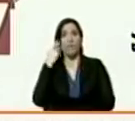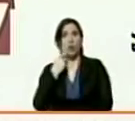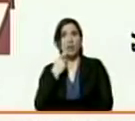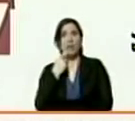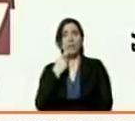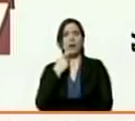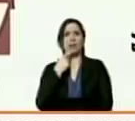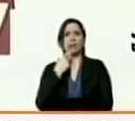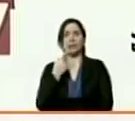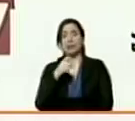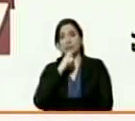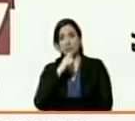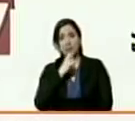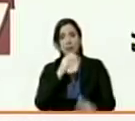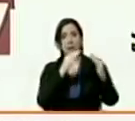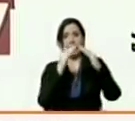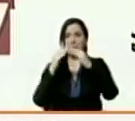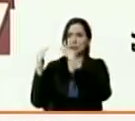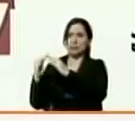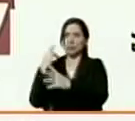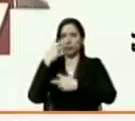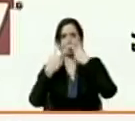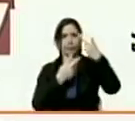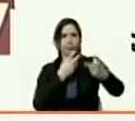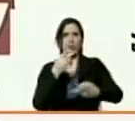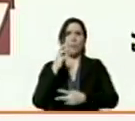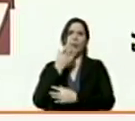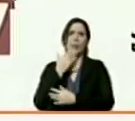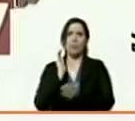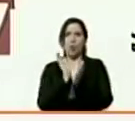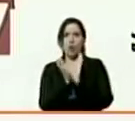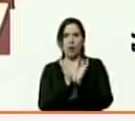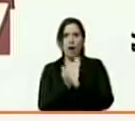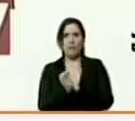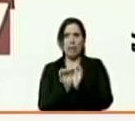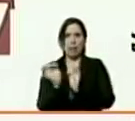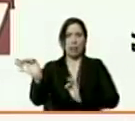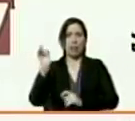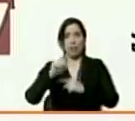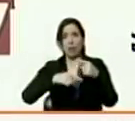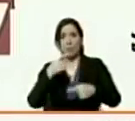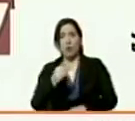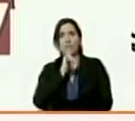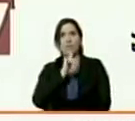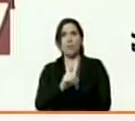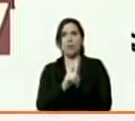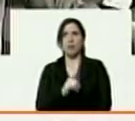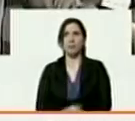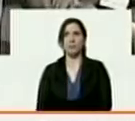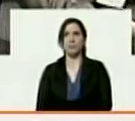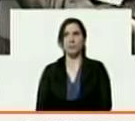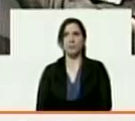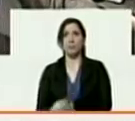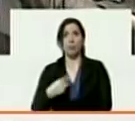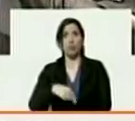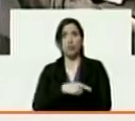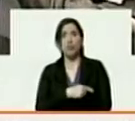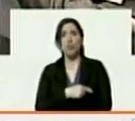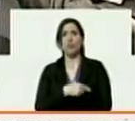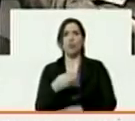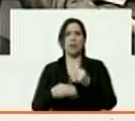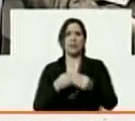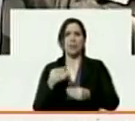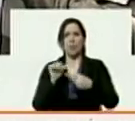por casa porque por la condición geográfica y además luego informar. Eso lo vamos haciendo nosotros todas las